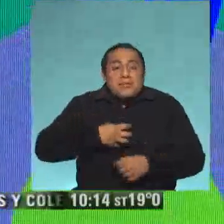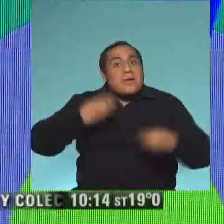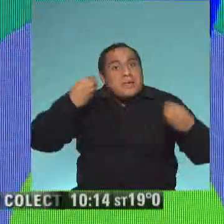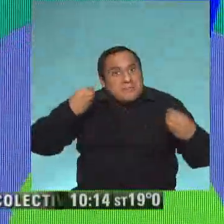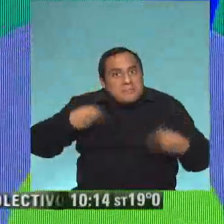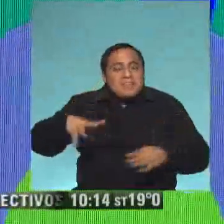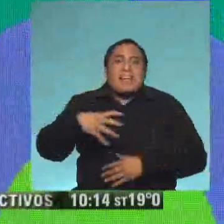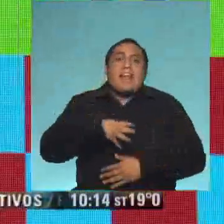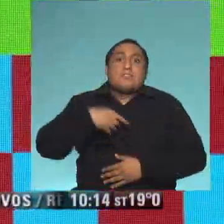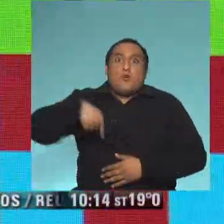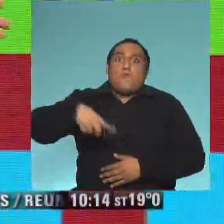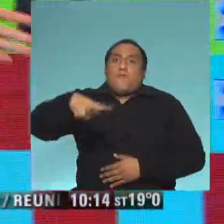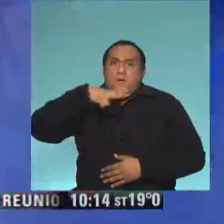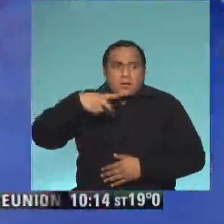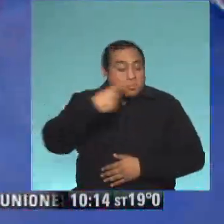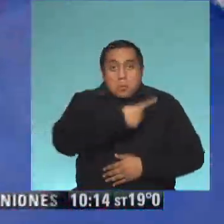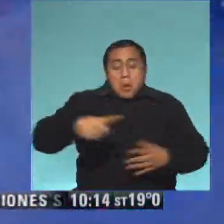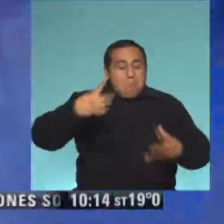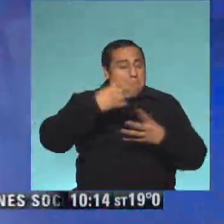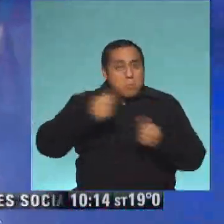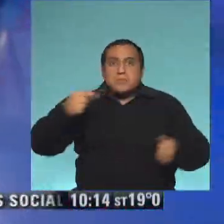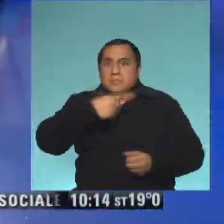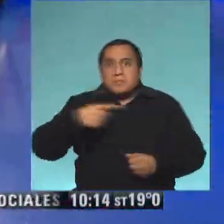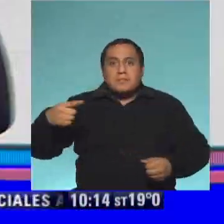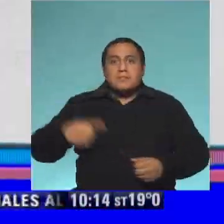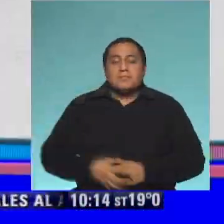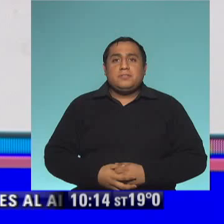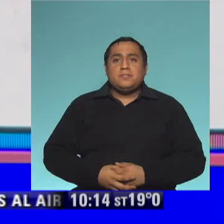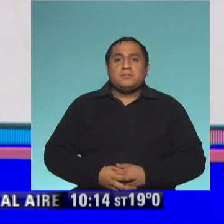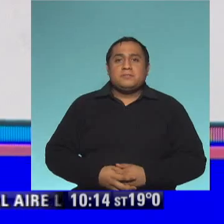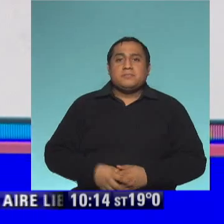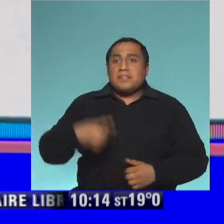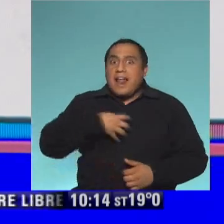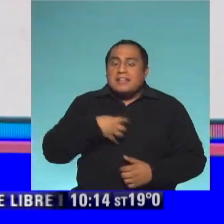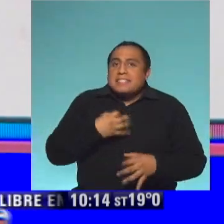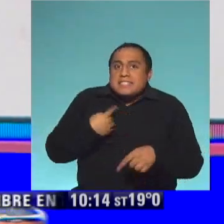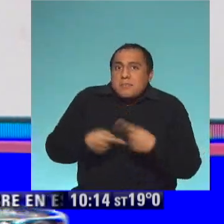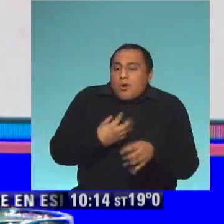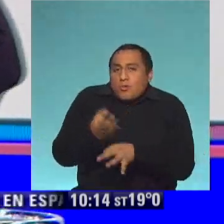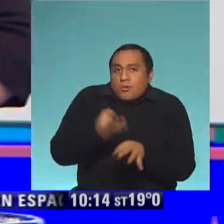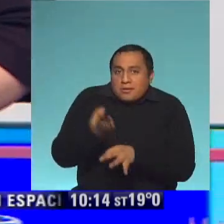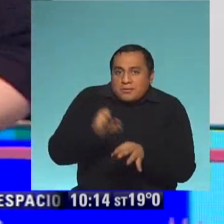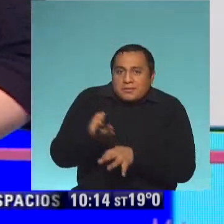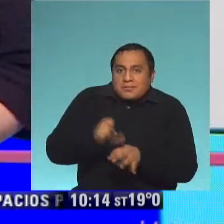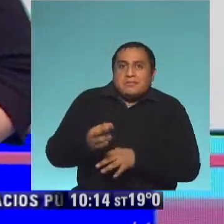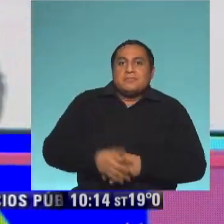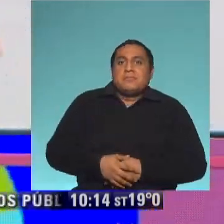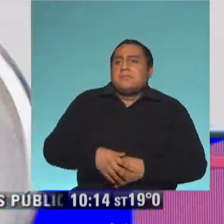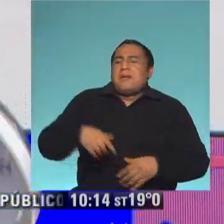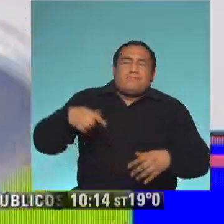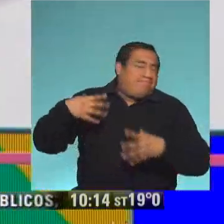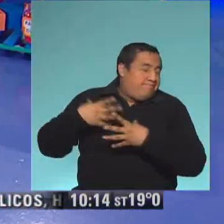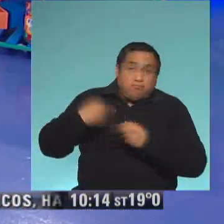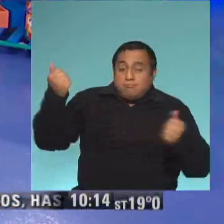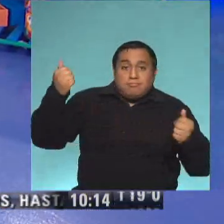clase de viernes. ¿Cómo pasó la semana? ¡Así es! Una clase más en Seguimos Educando. ¡Qué hermoso!